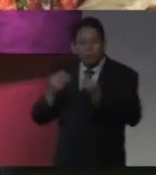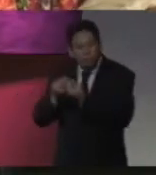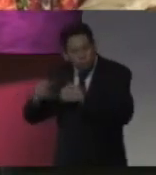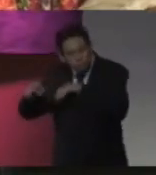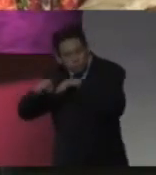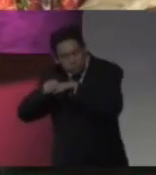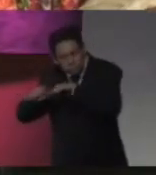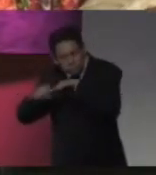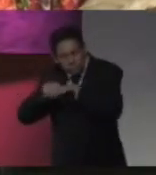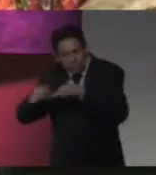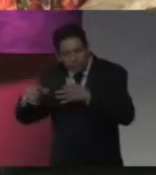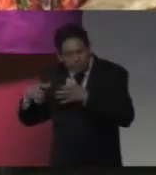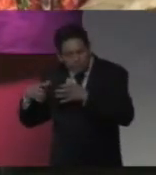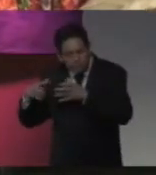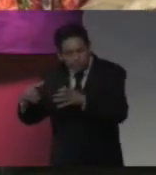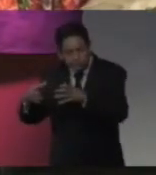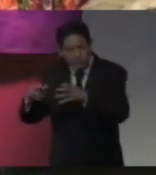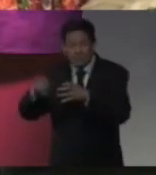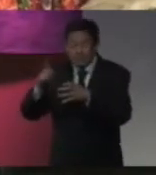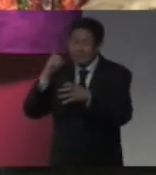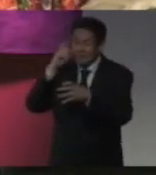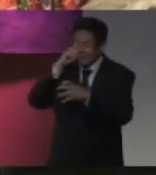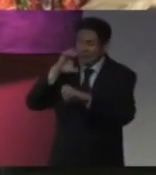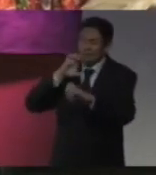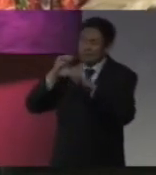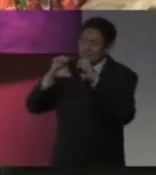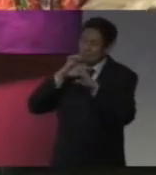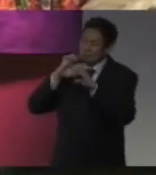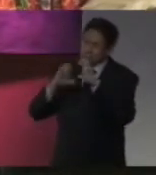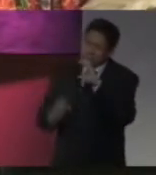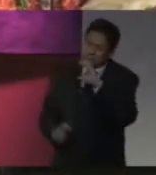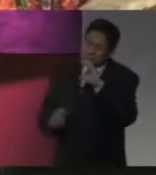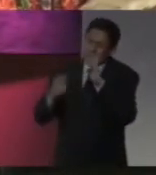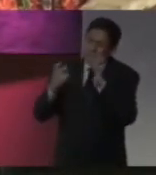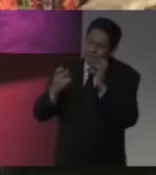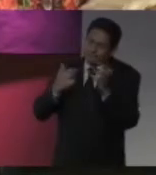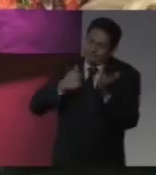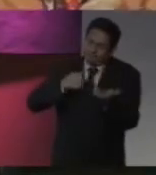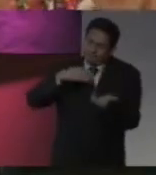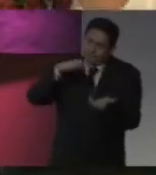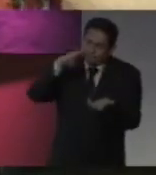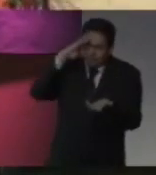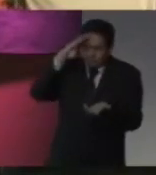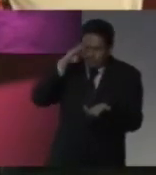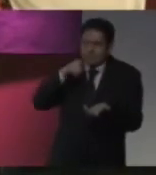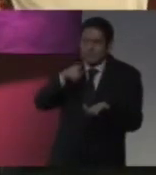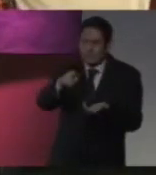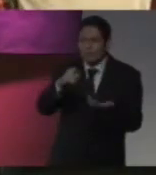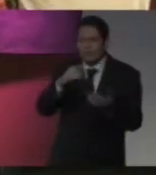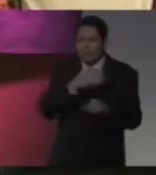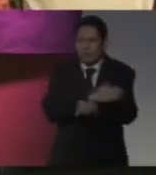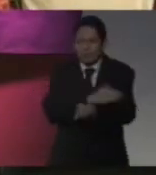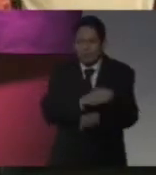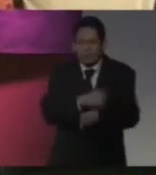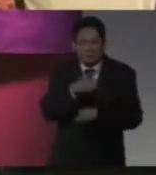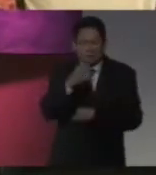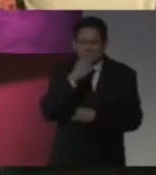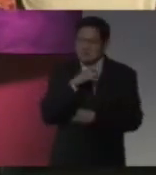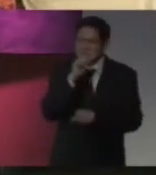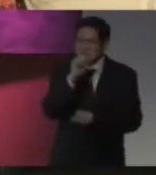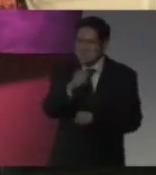colectivamente, y nos cuesta mucho. Eso es mi experiencia. Yo creo que las compañeras también me expresaron